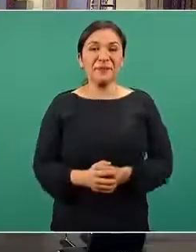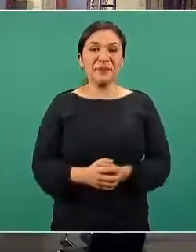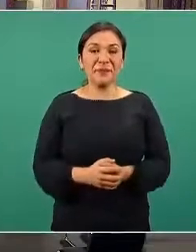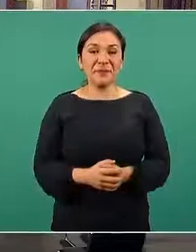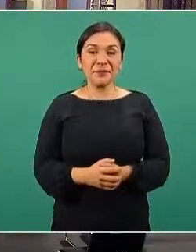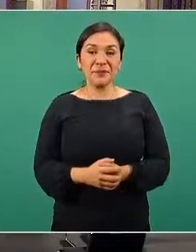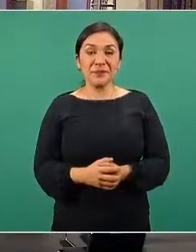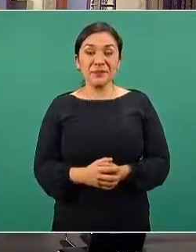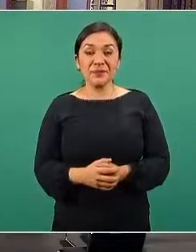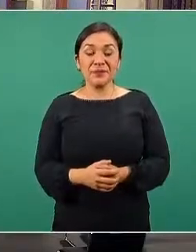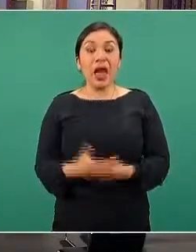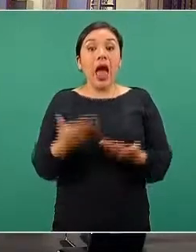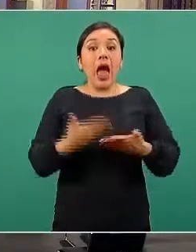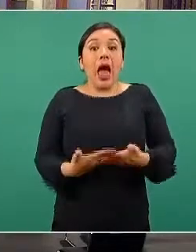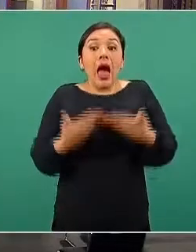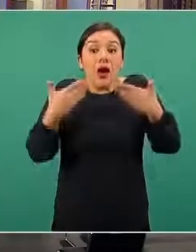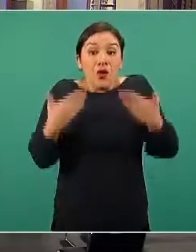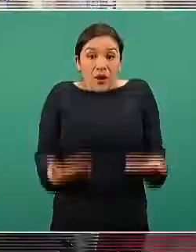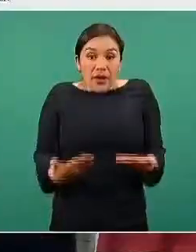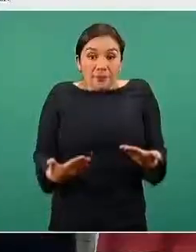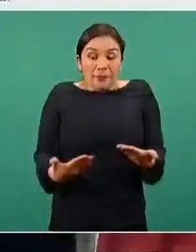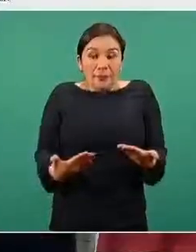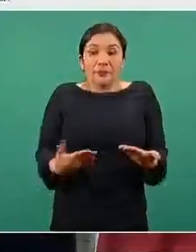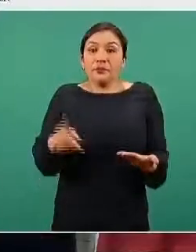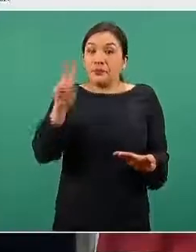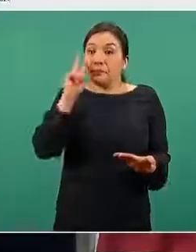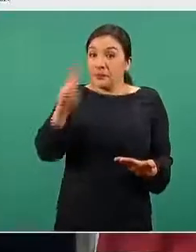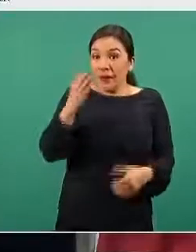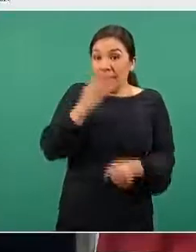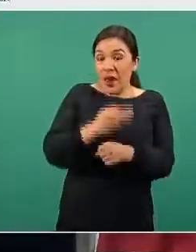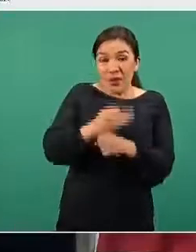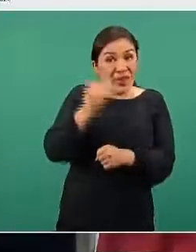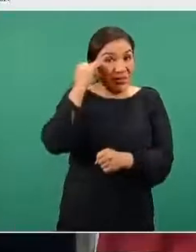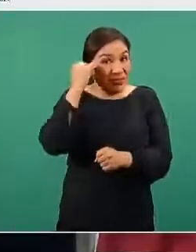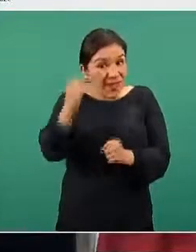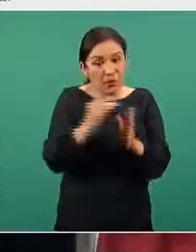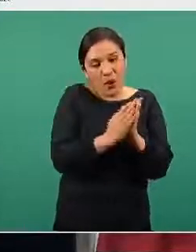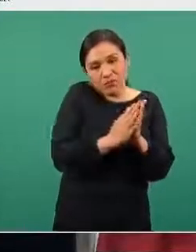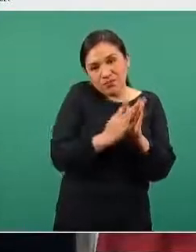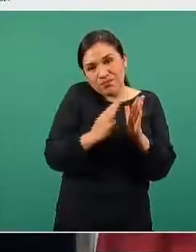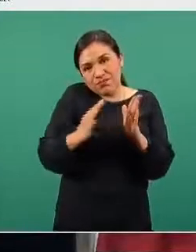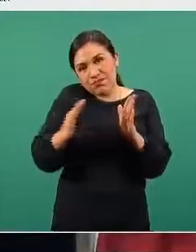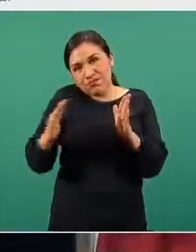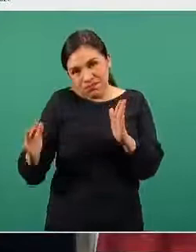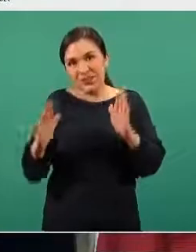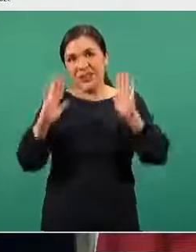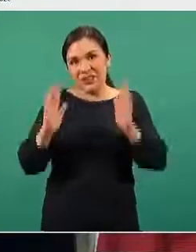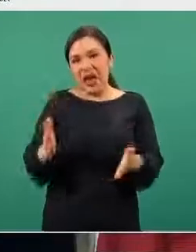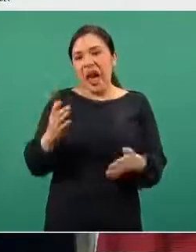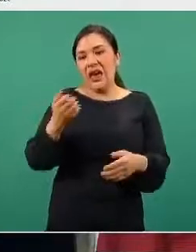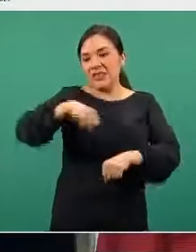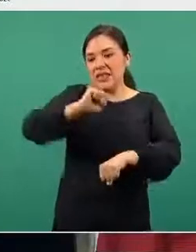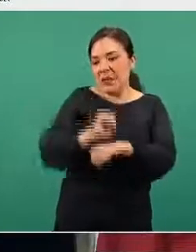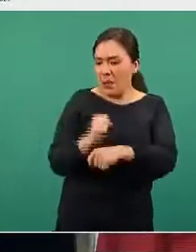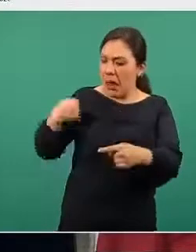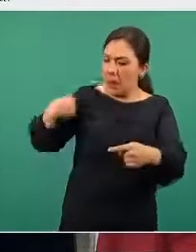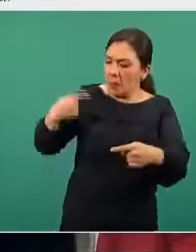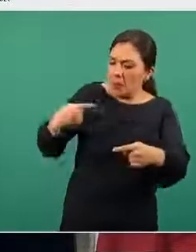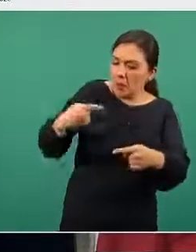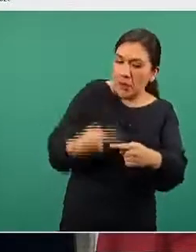Y en este momento que estamos ahorita, ya en estas semanas,